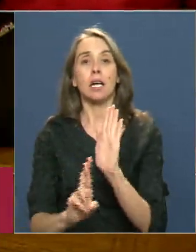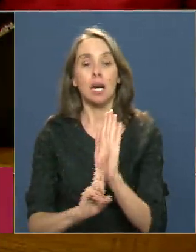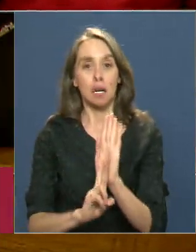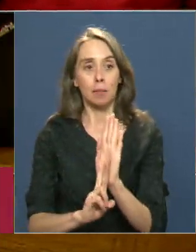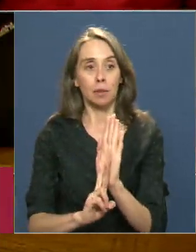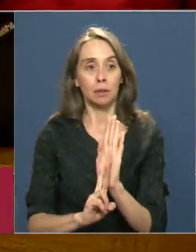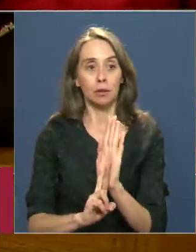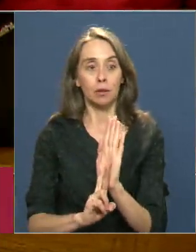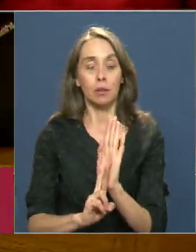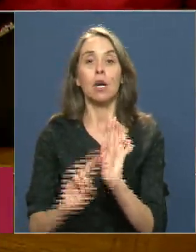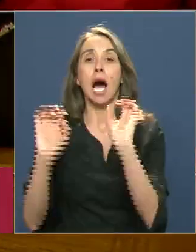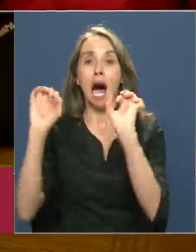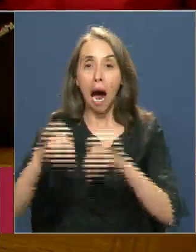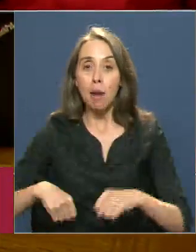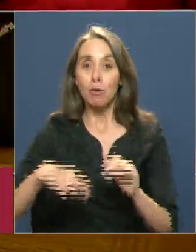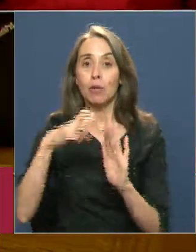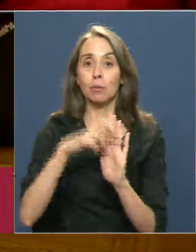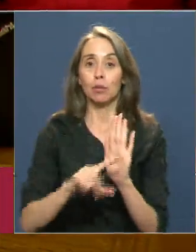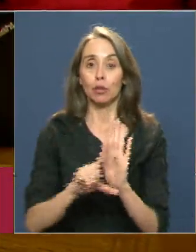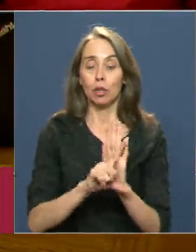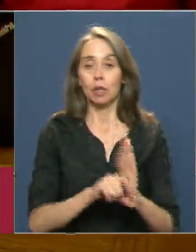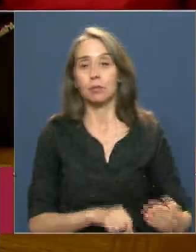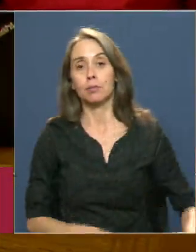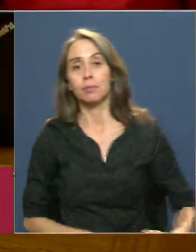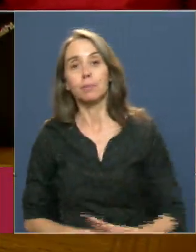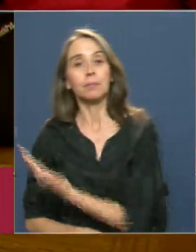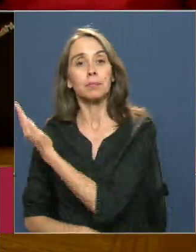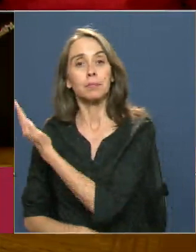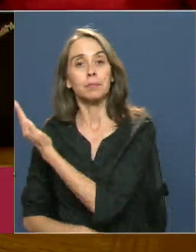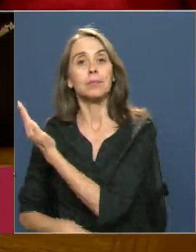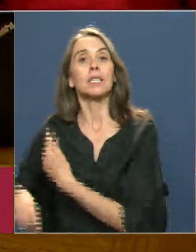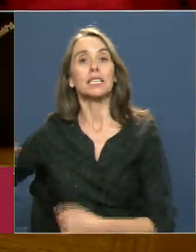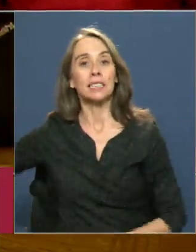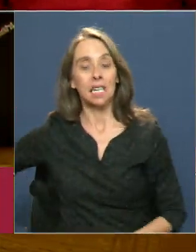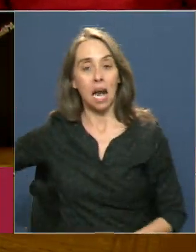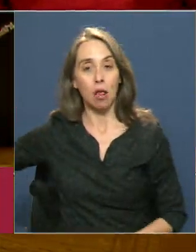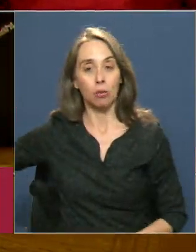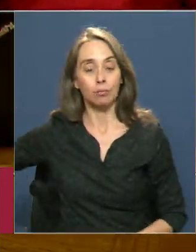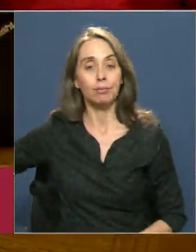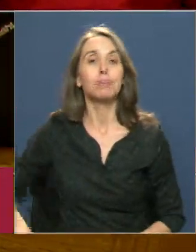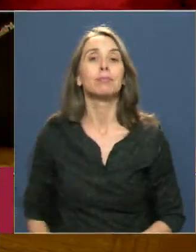Reglamento. Aprobado el proyecto y despachado al Senado.